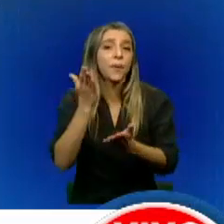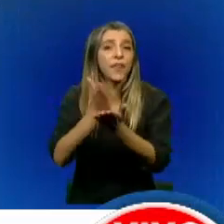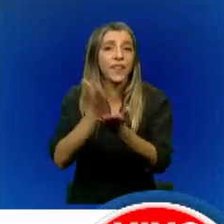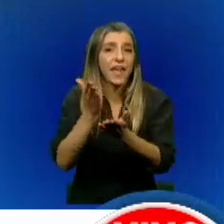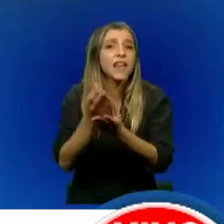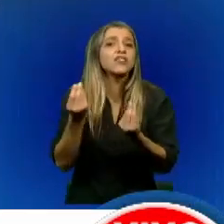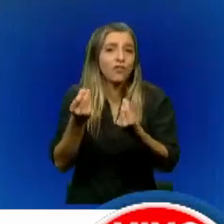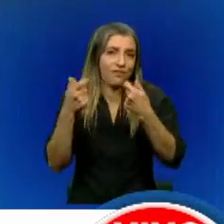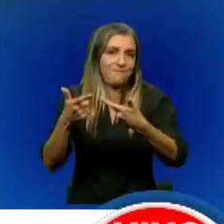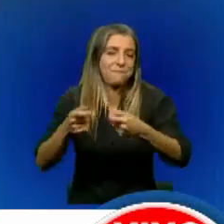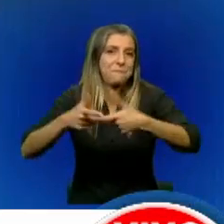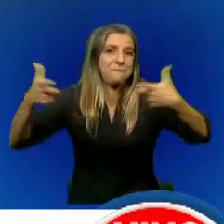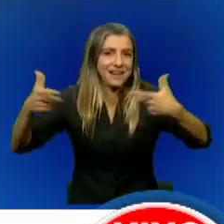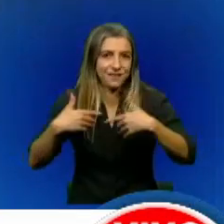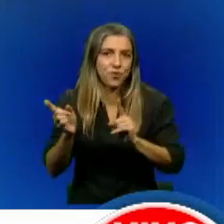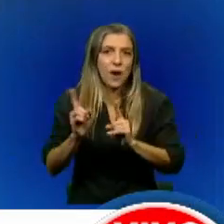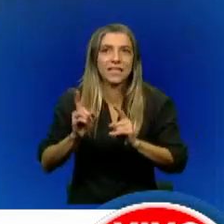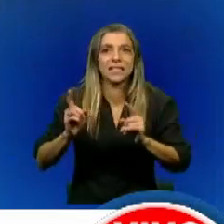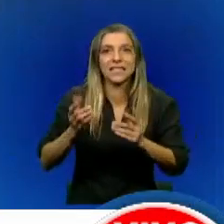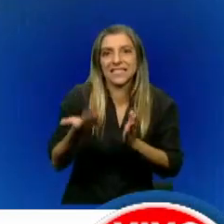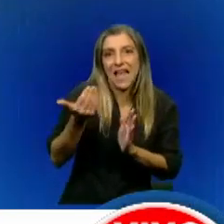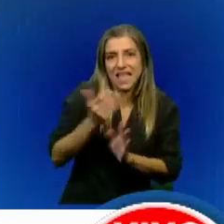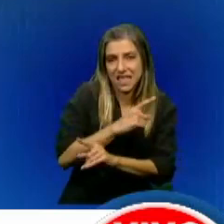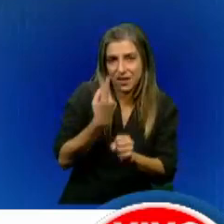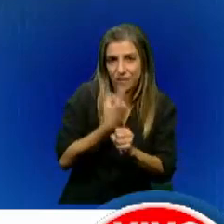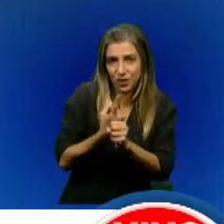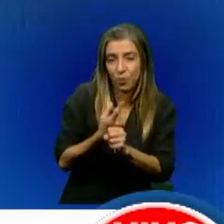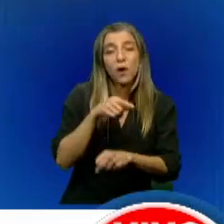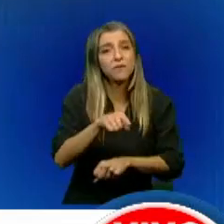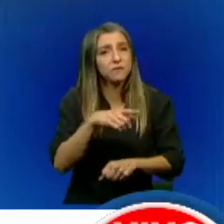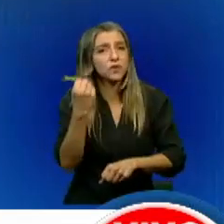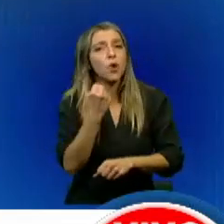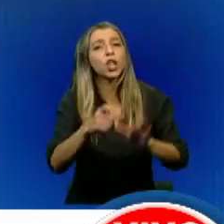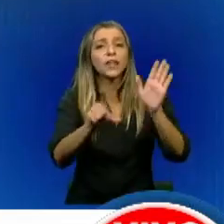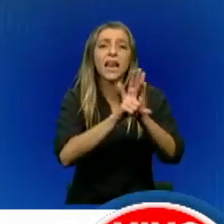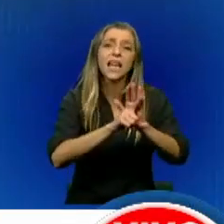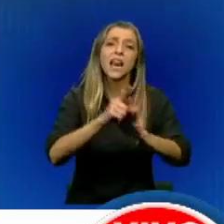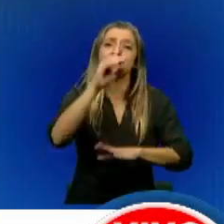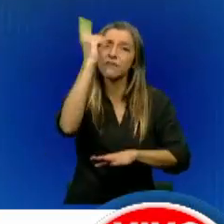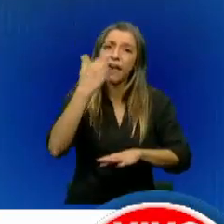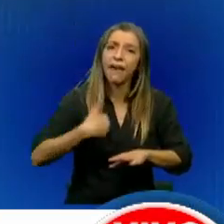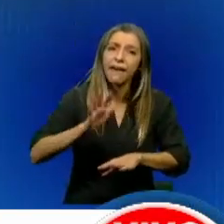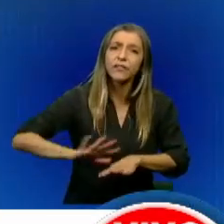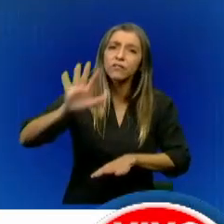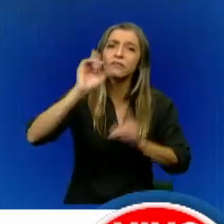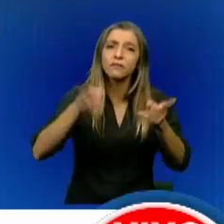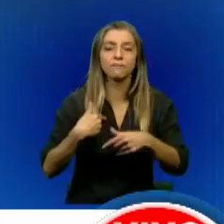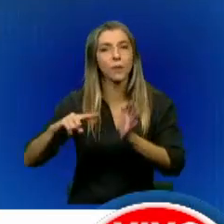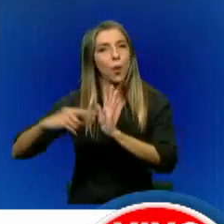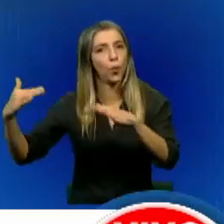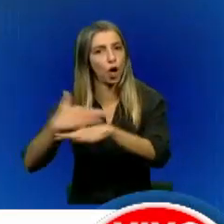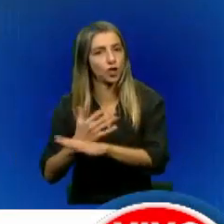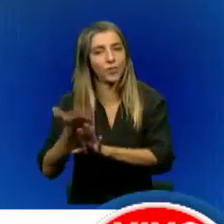pasado, afortunadamente, tanto en la legislación nacional como en la legislación de la Ciudad de Buenos Aires, que fue